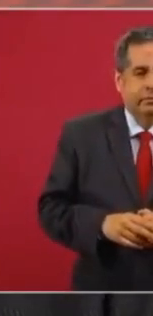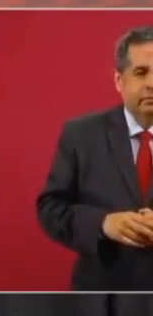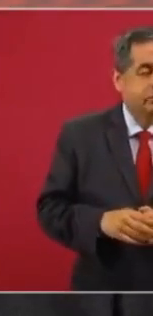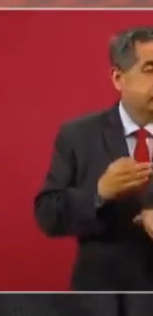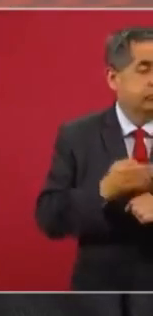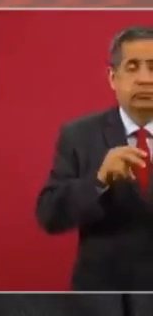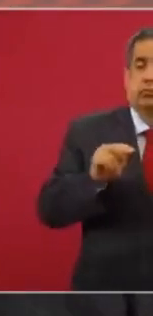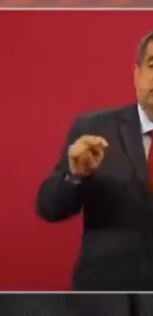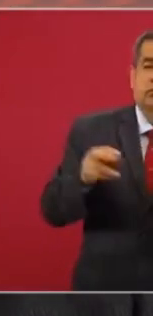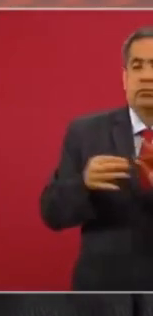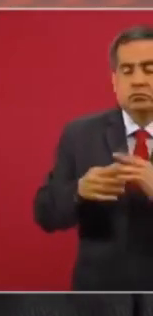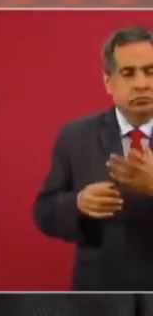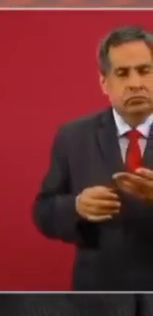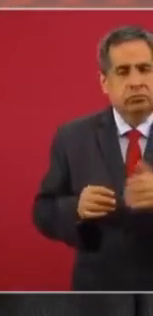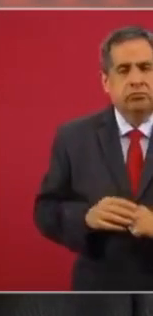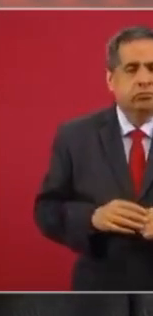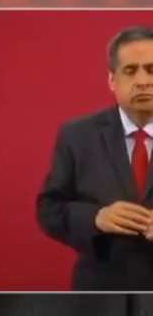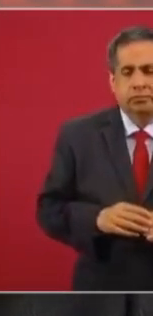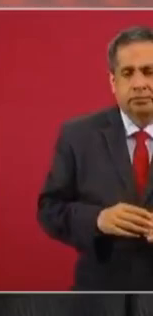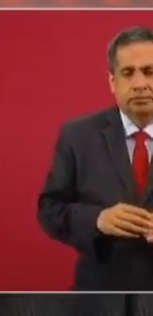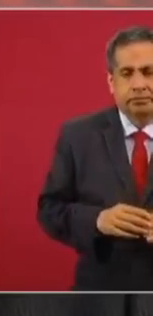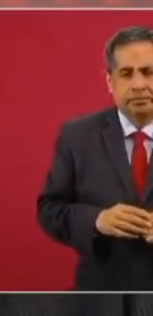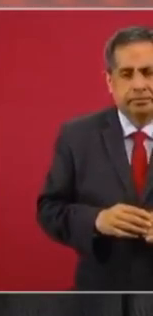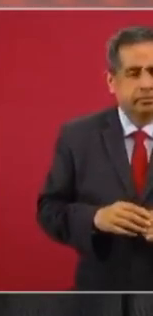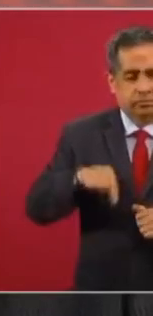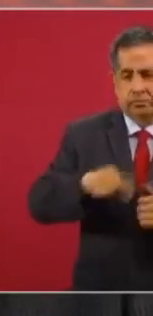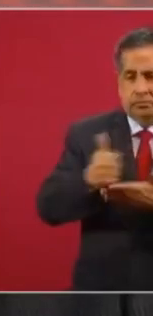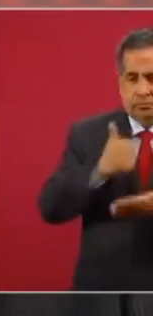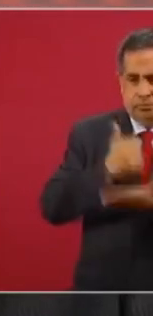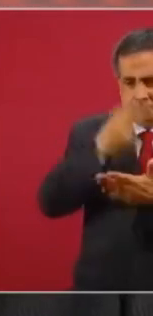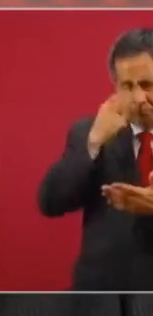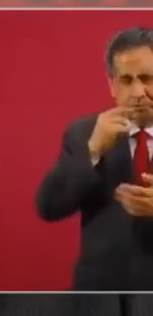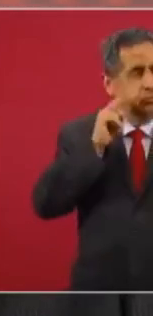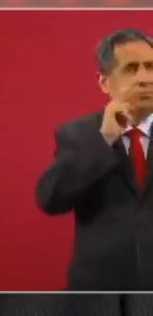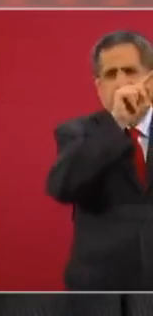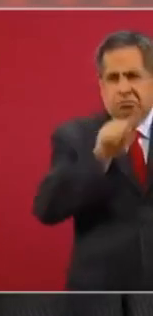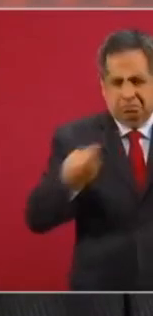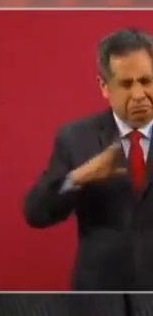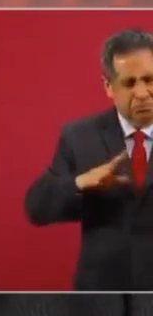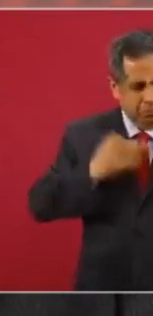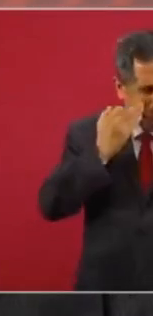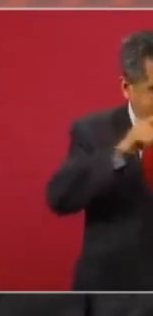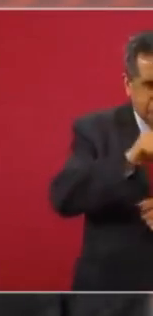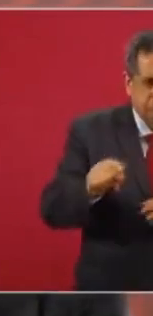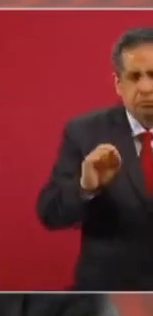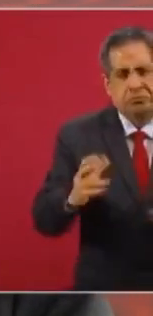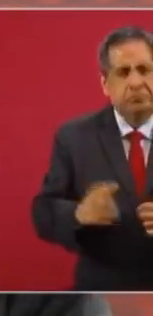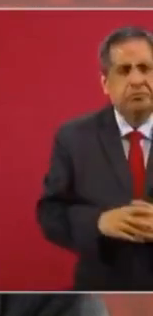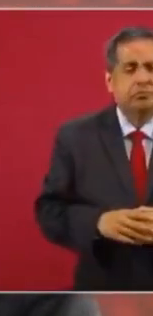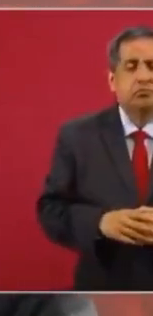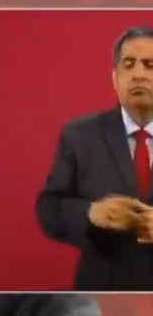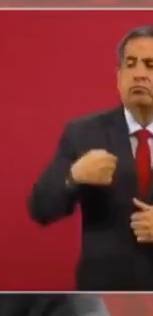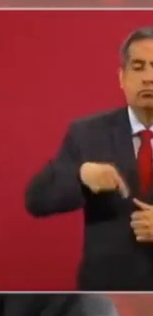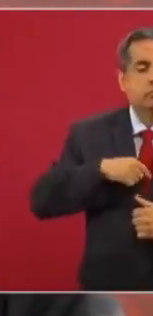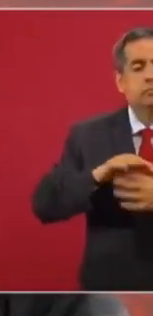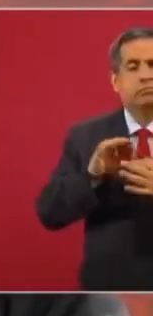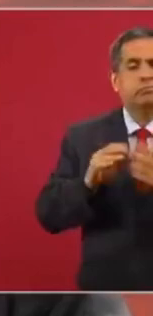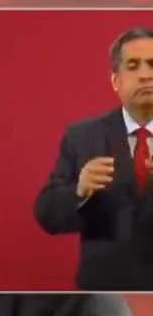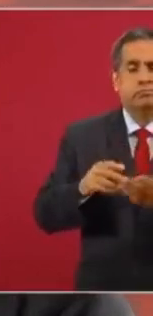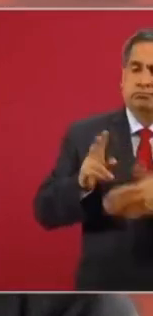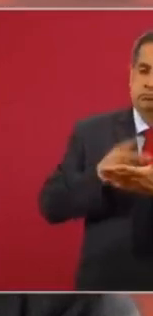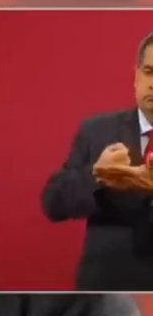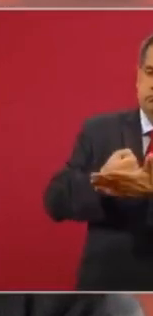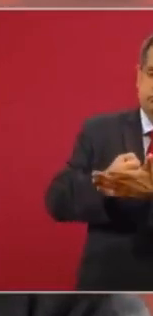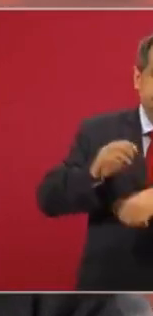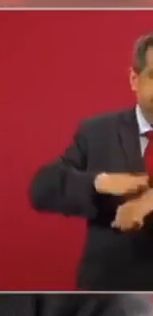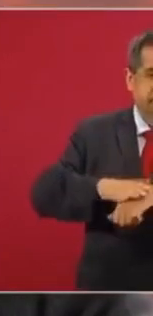Aquí lo vemos en la capital y en todos lados. Entonces, vamos a seguir